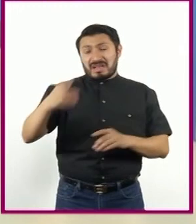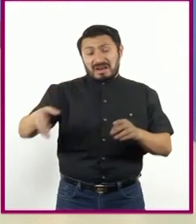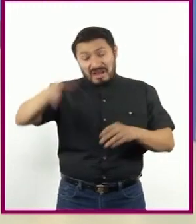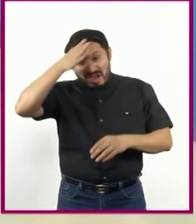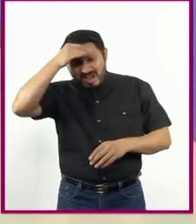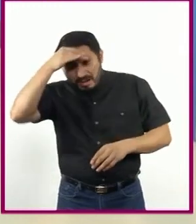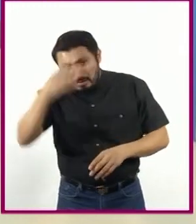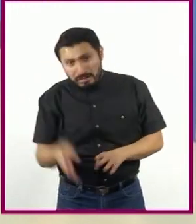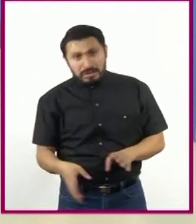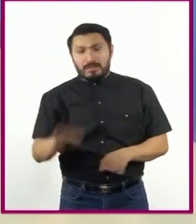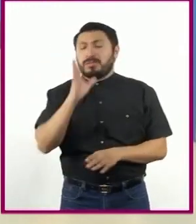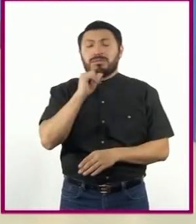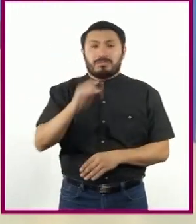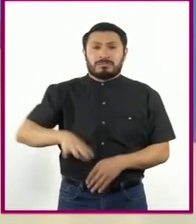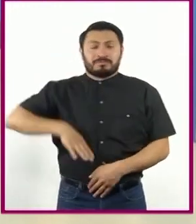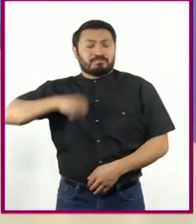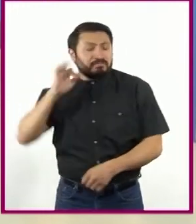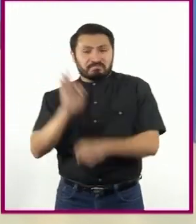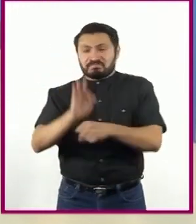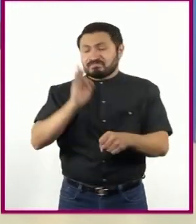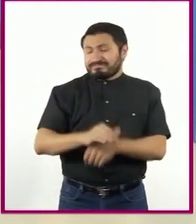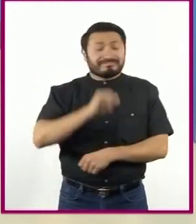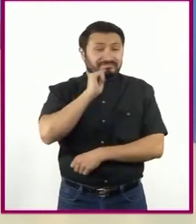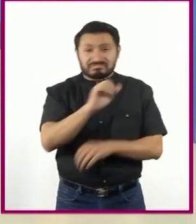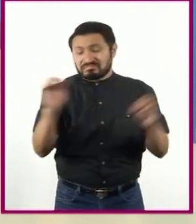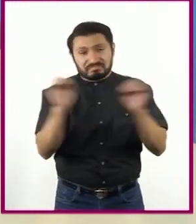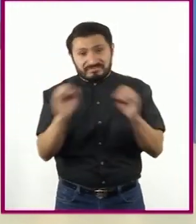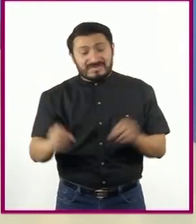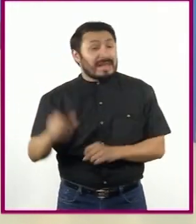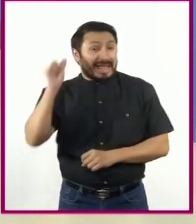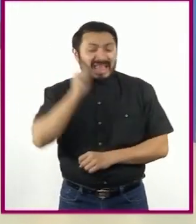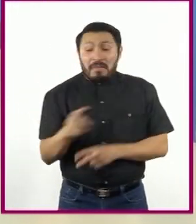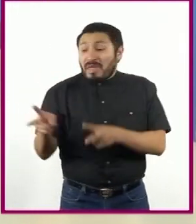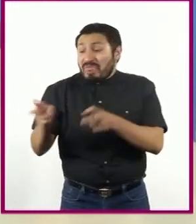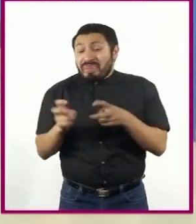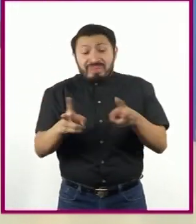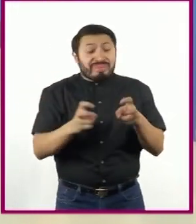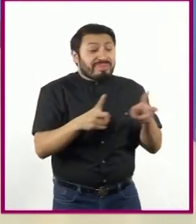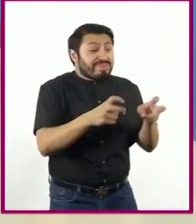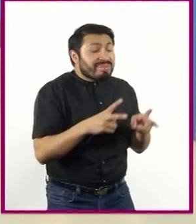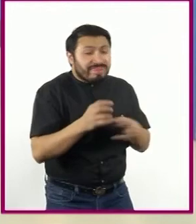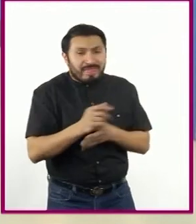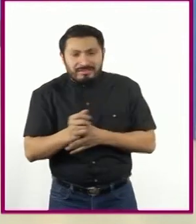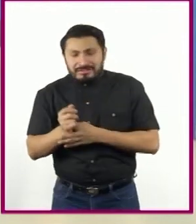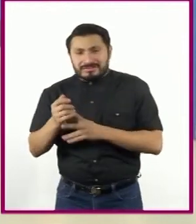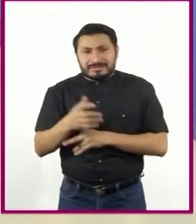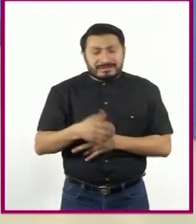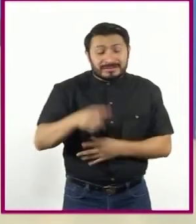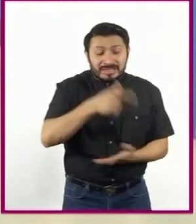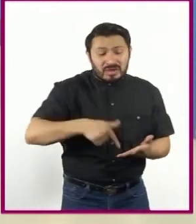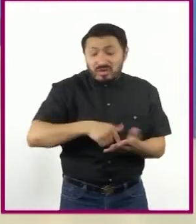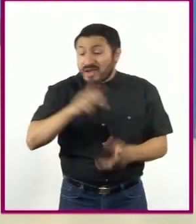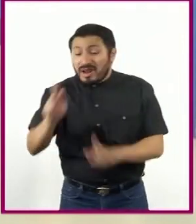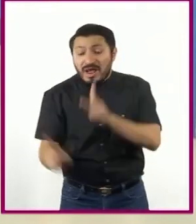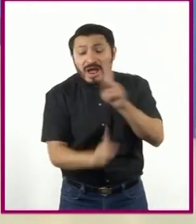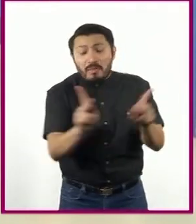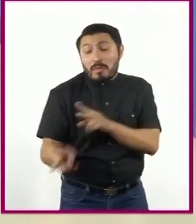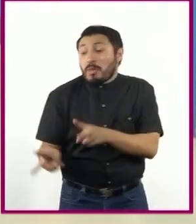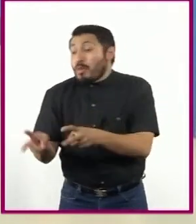profesionales, que se dedicaron frecuentemente al saqueo y a la rapiña de los pueblos y lugares por donde